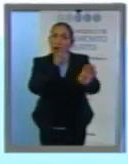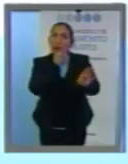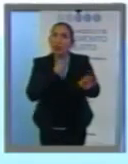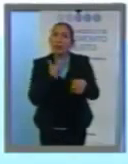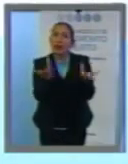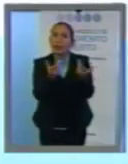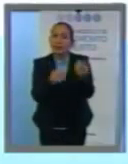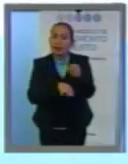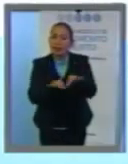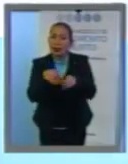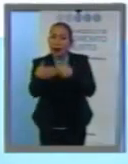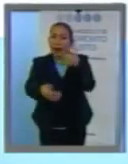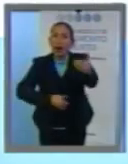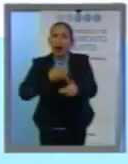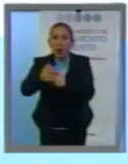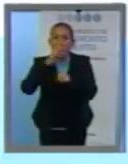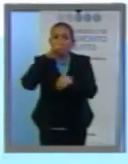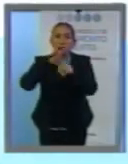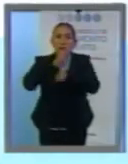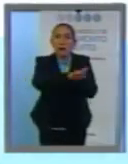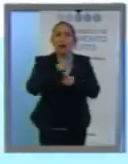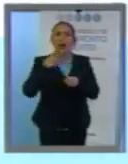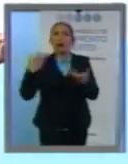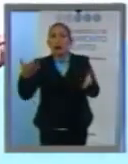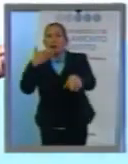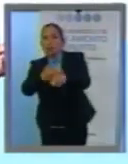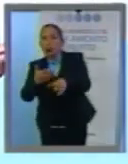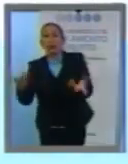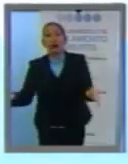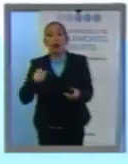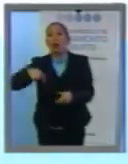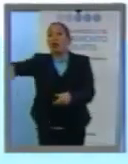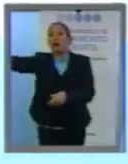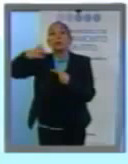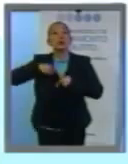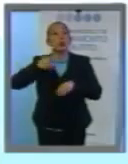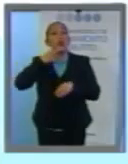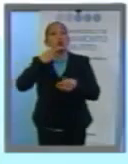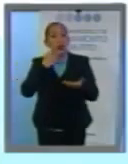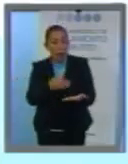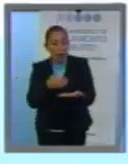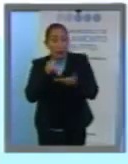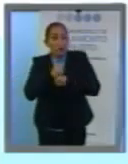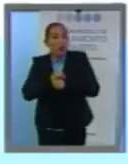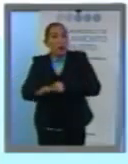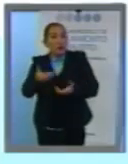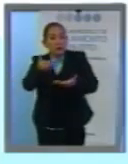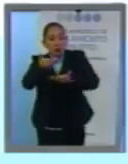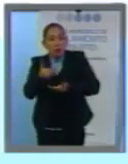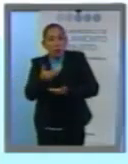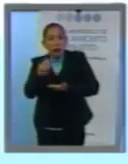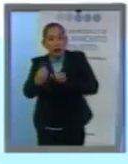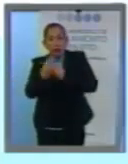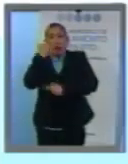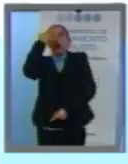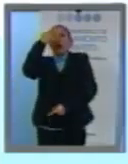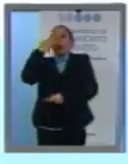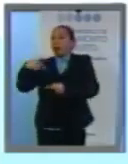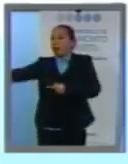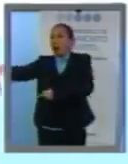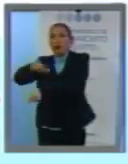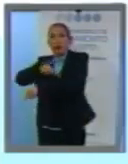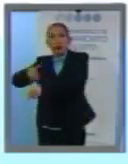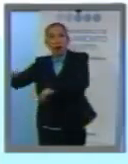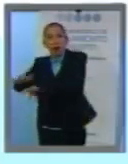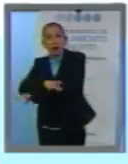o imputación de responsabilidades. ¿Cómo va a usar los ciudadanos para comprender mejor cómo hacia adentro de su familia tiene